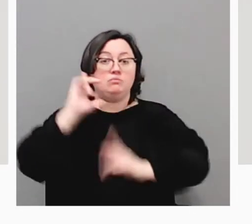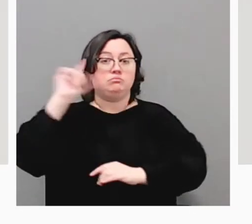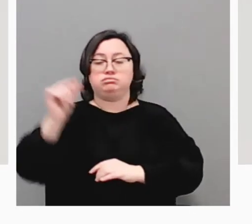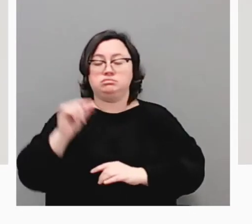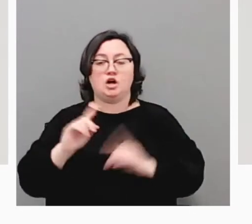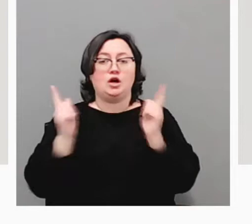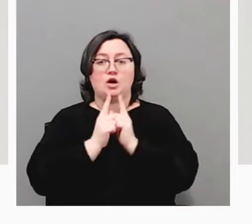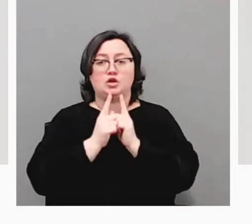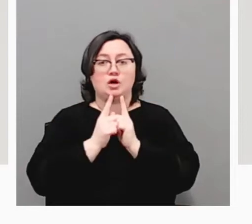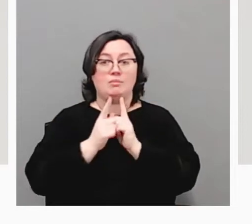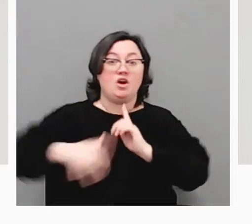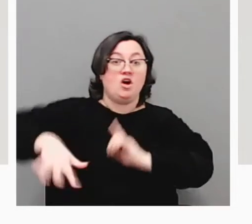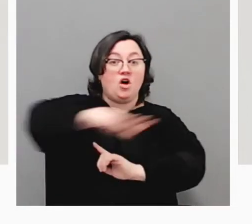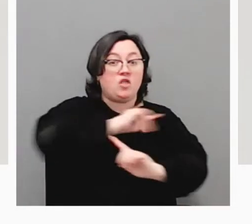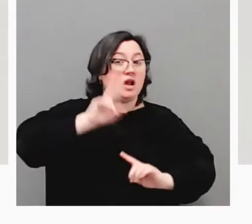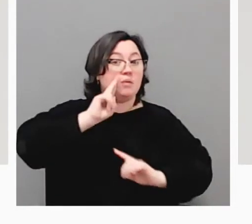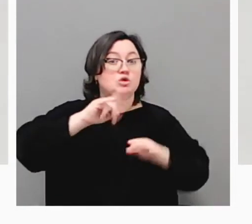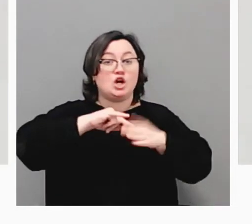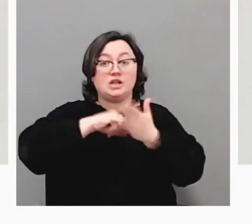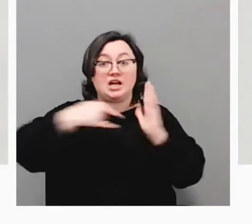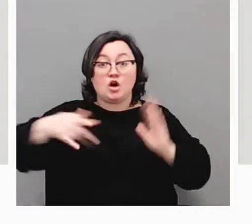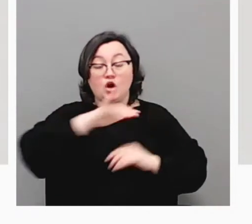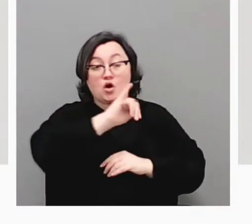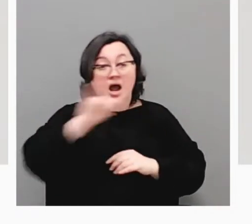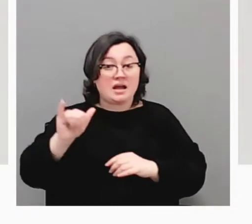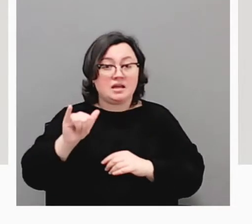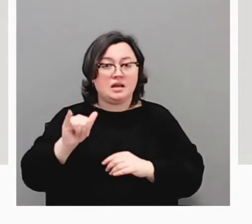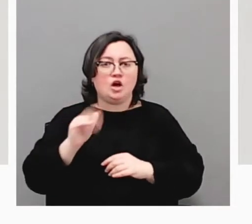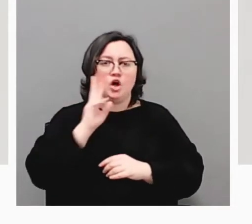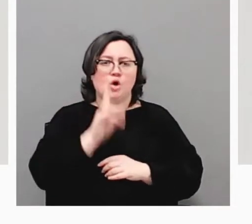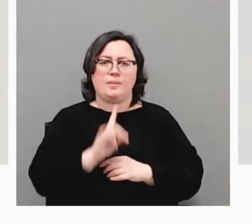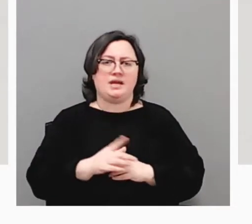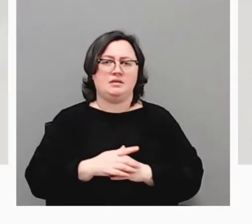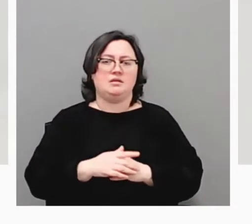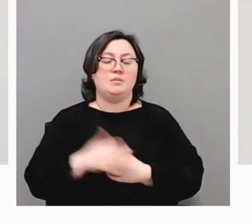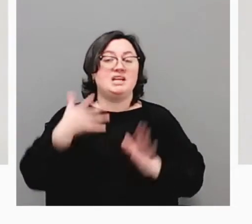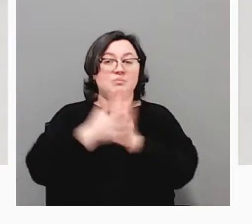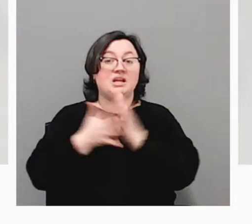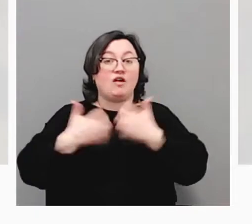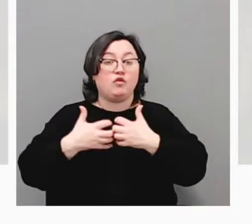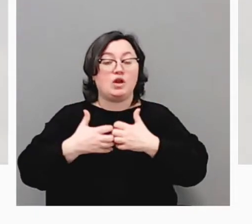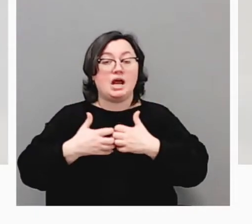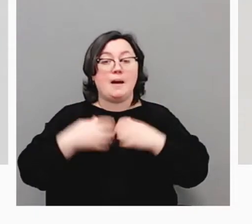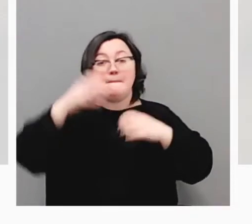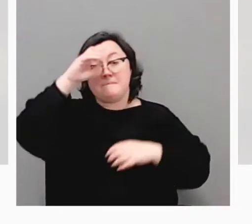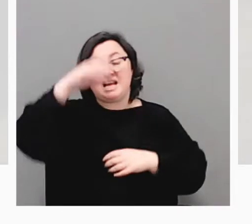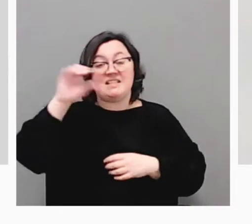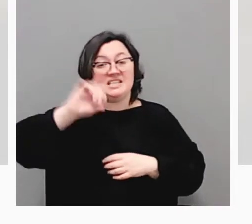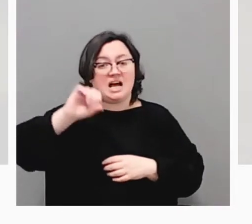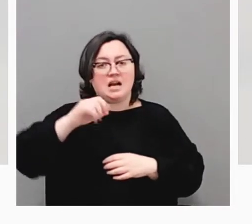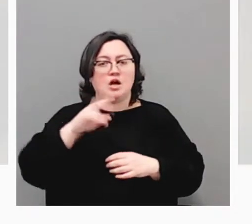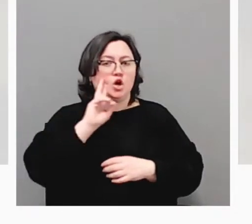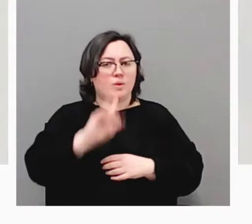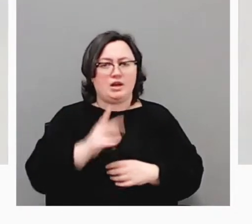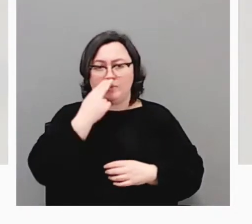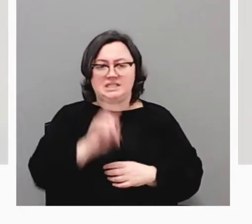sin visitar el museo tecnológico que explica cómo funcionaron estas minas. Aquí tenemos